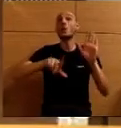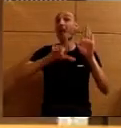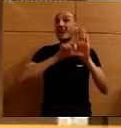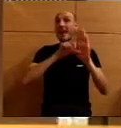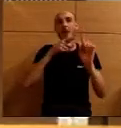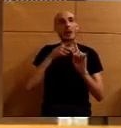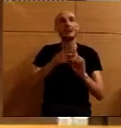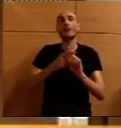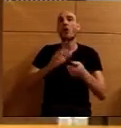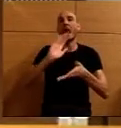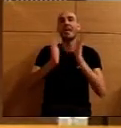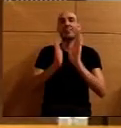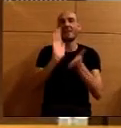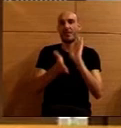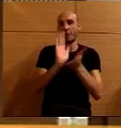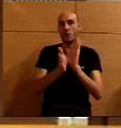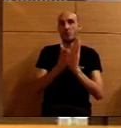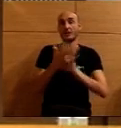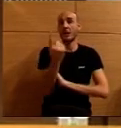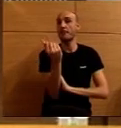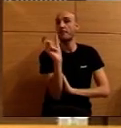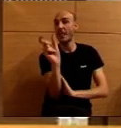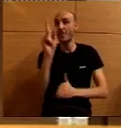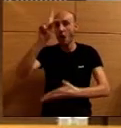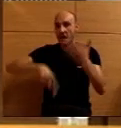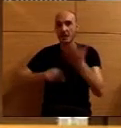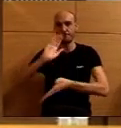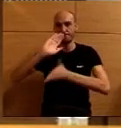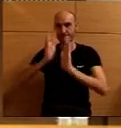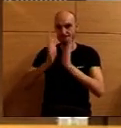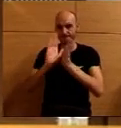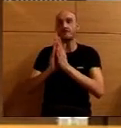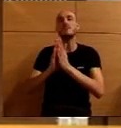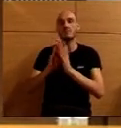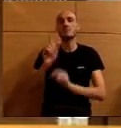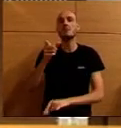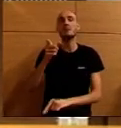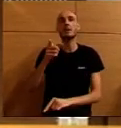intervencionista, que interviene el precio del alquiler, que interviene